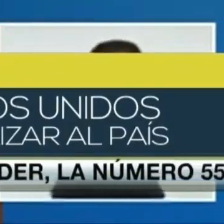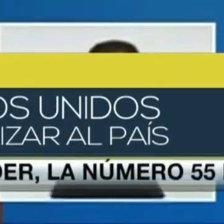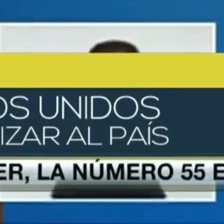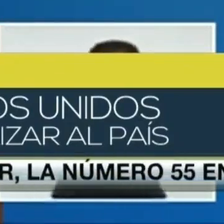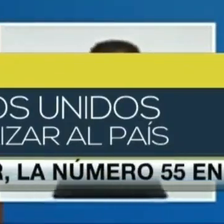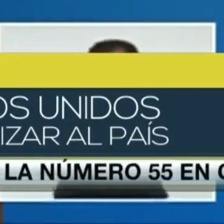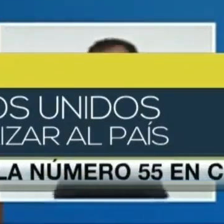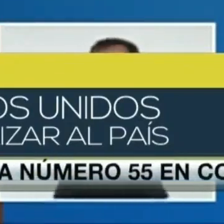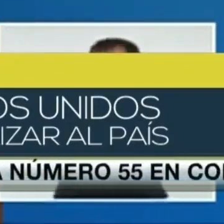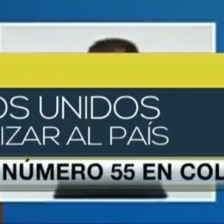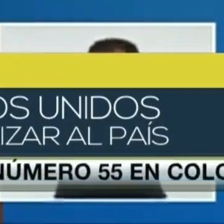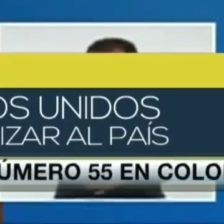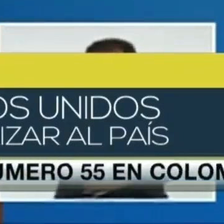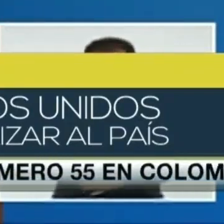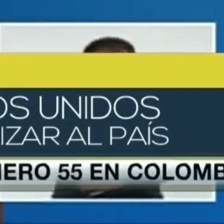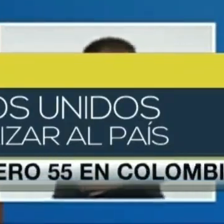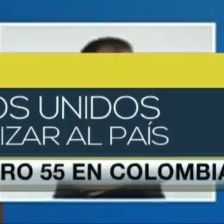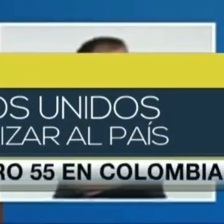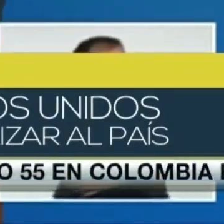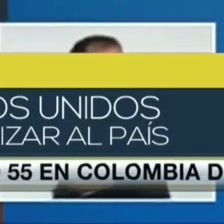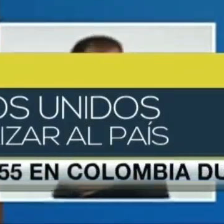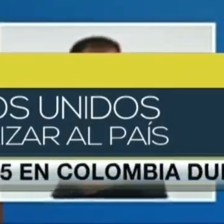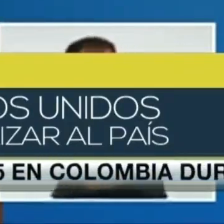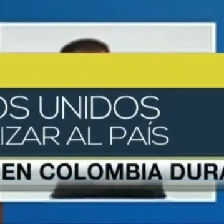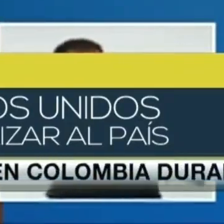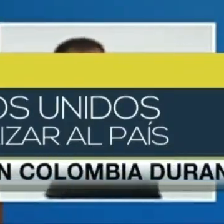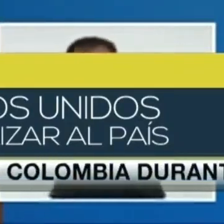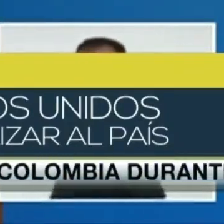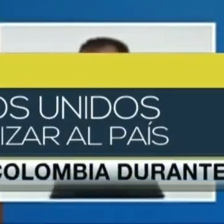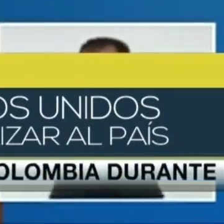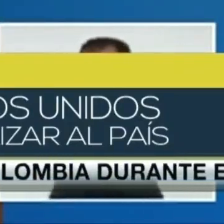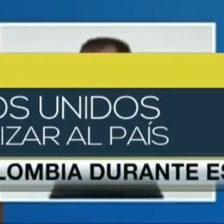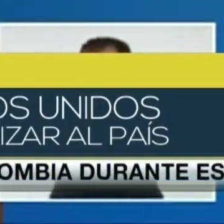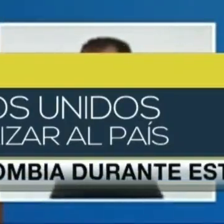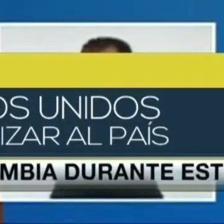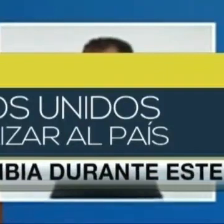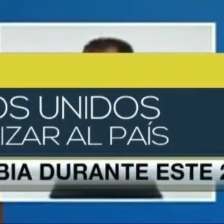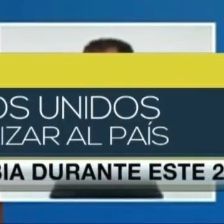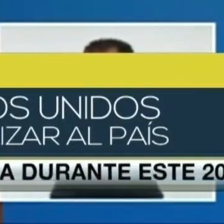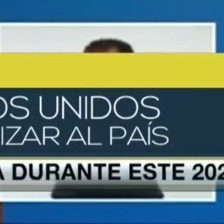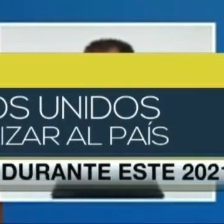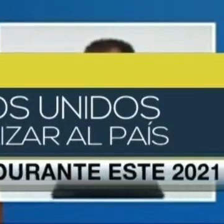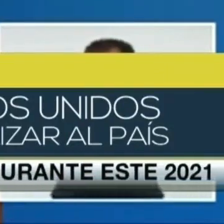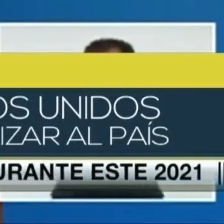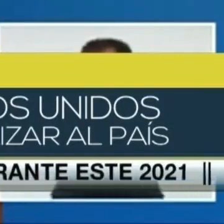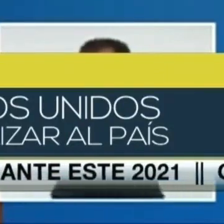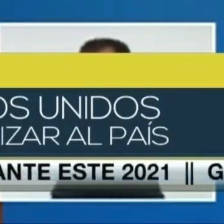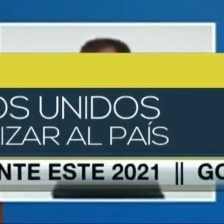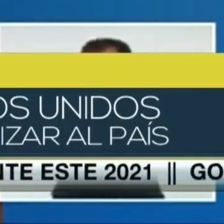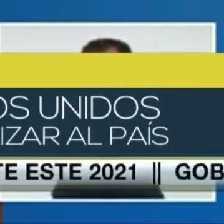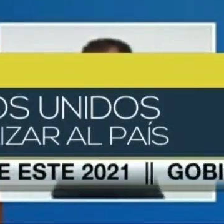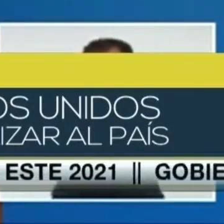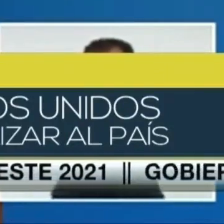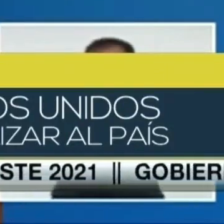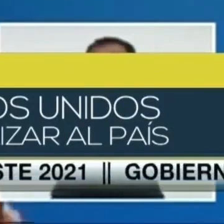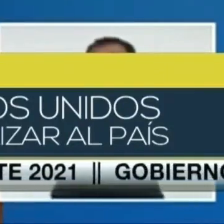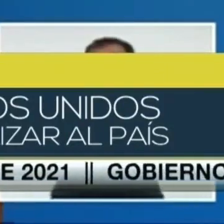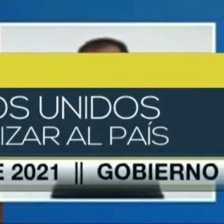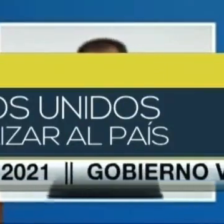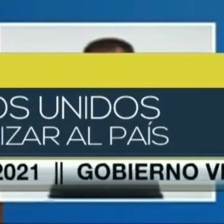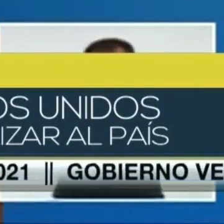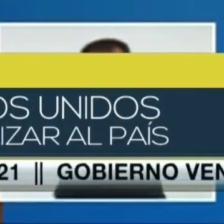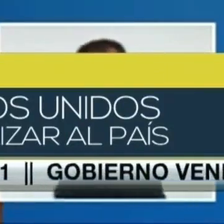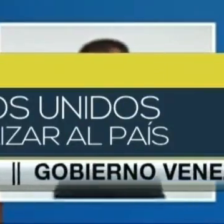ni política, ni moral, para andar sancionando gente por el mundo, cuando se sabe que tiene una conducta